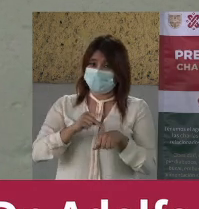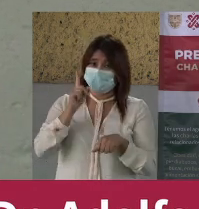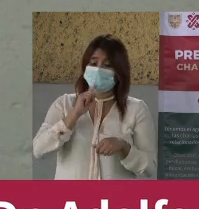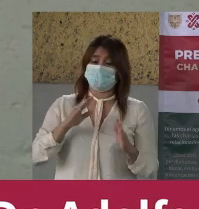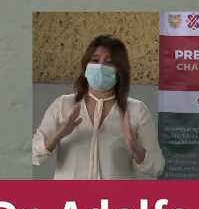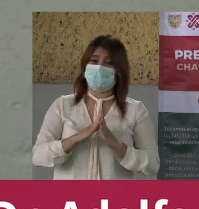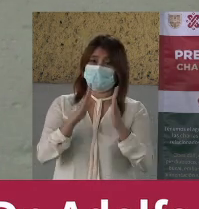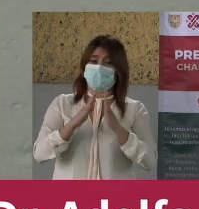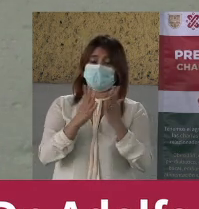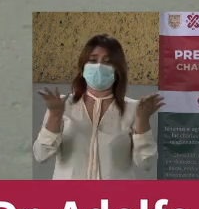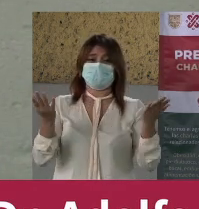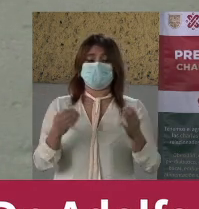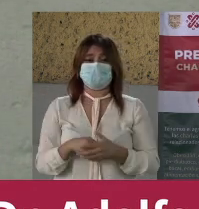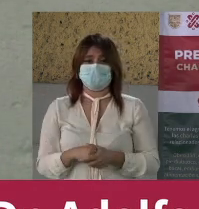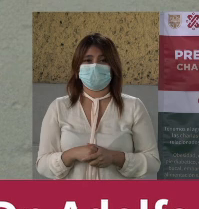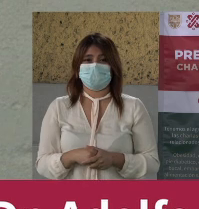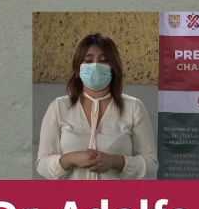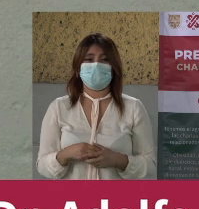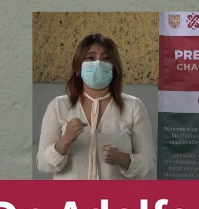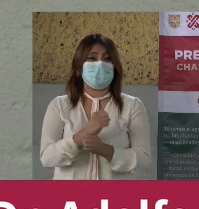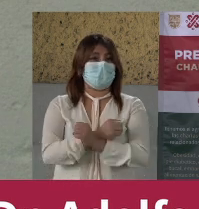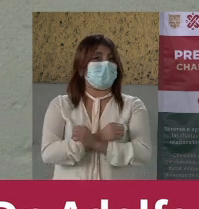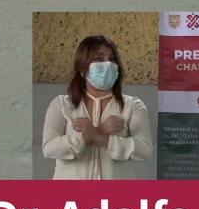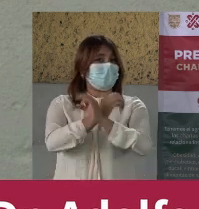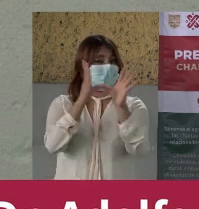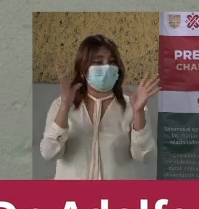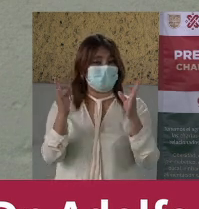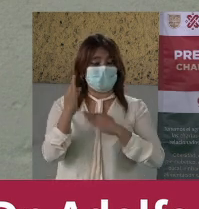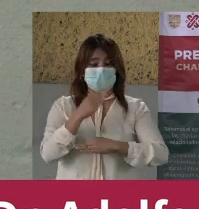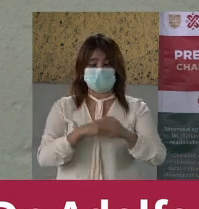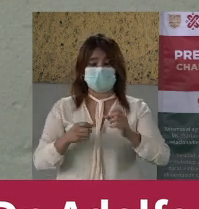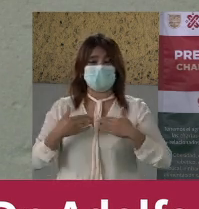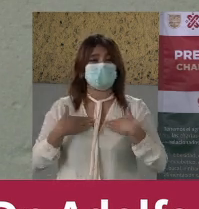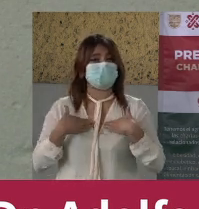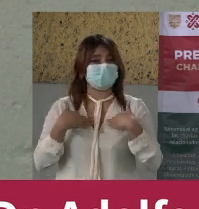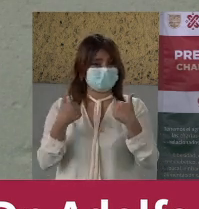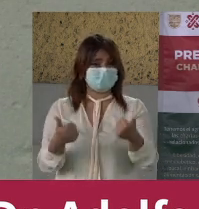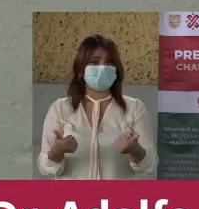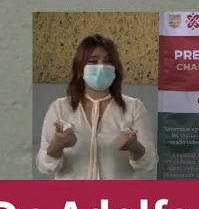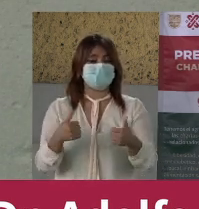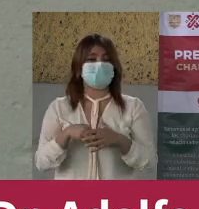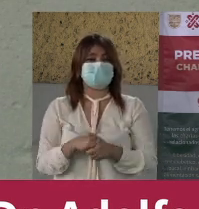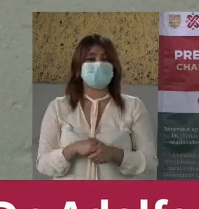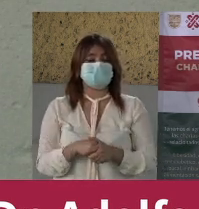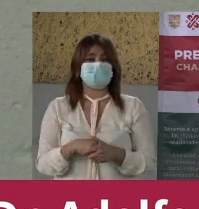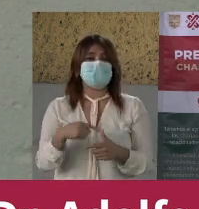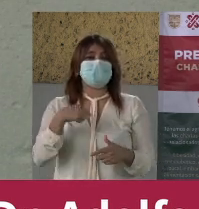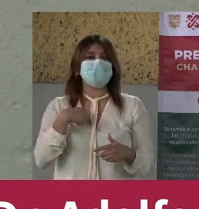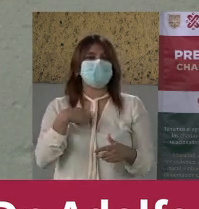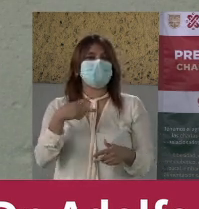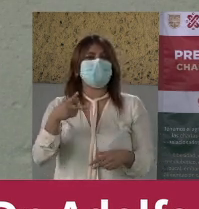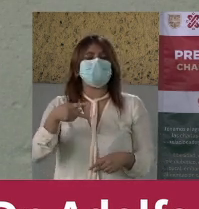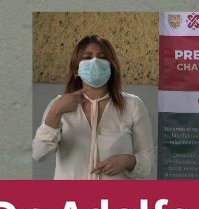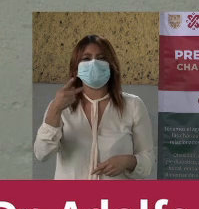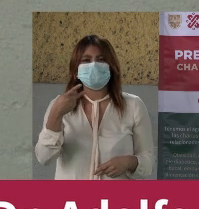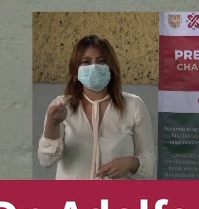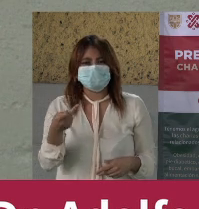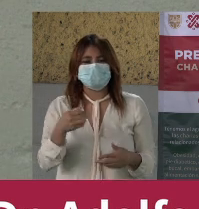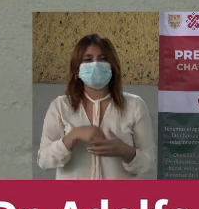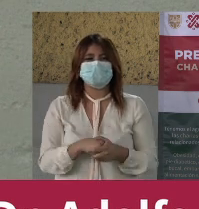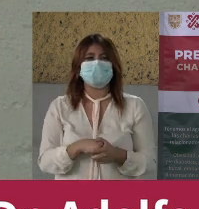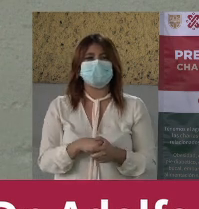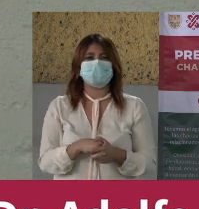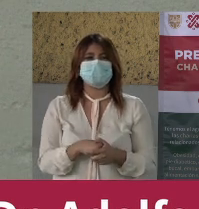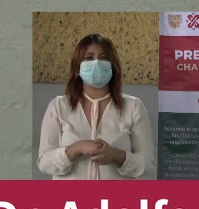participación, todo muy claro y entendido. Y yo les preguntaría si en